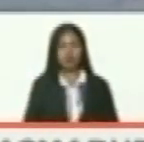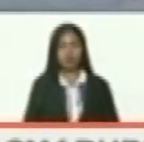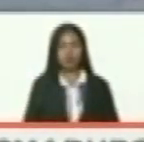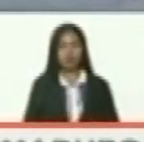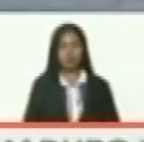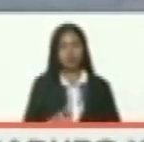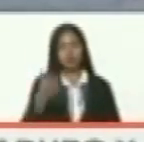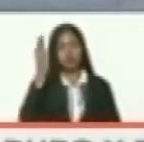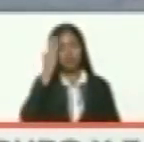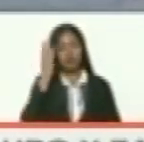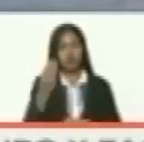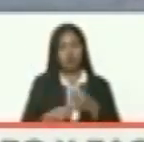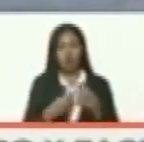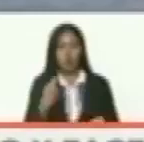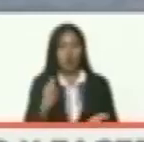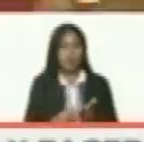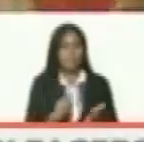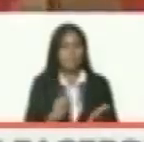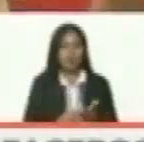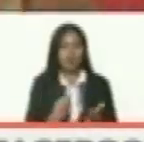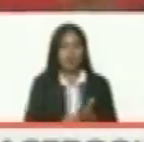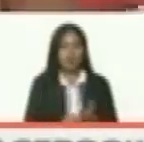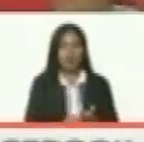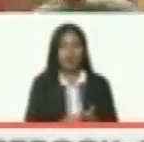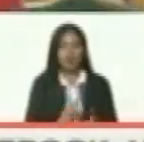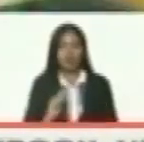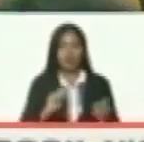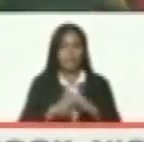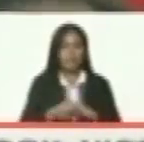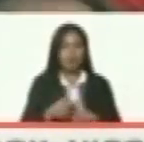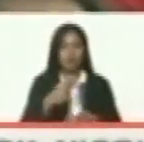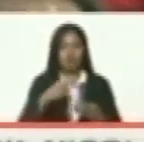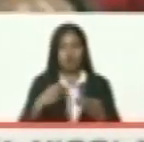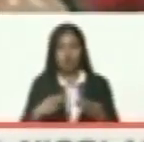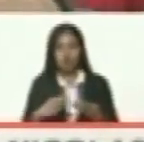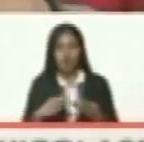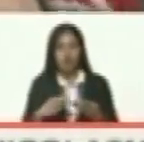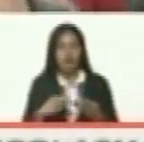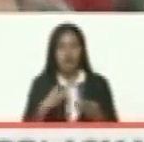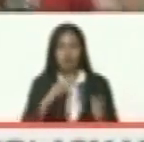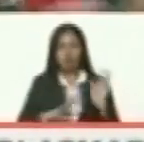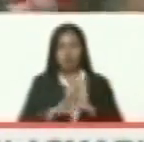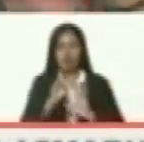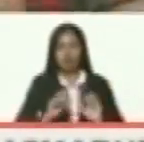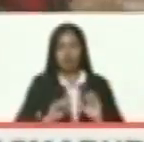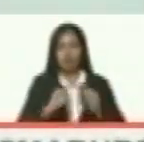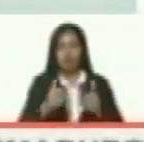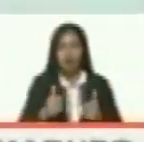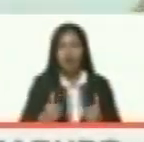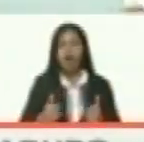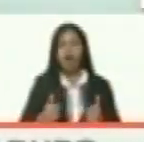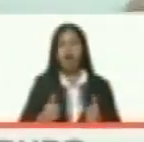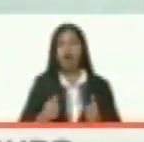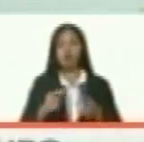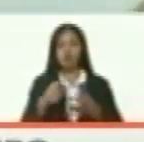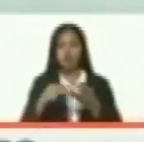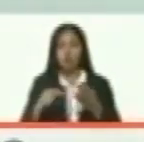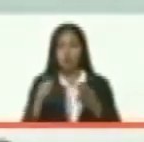sabe cómo invertir y convertir cada recurso en avance, en obra.